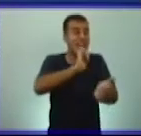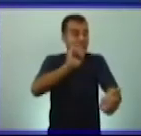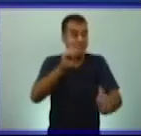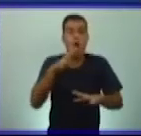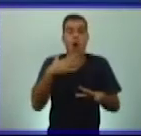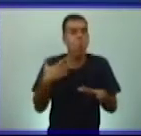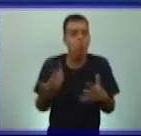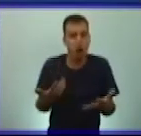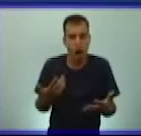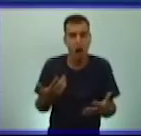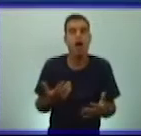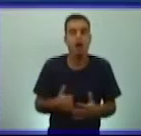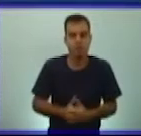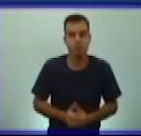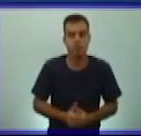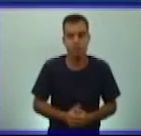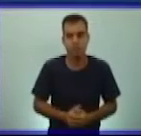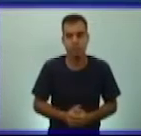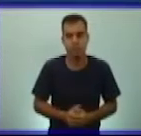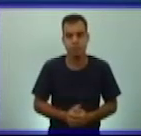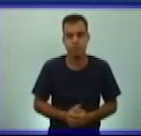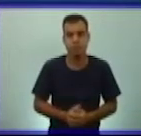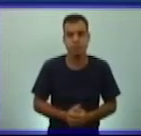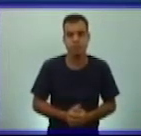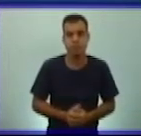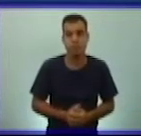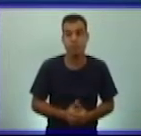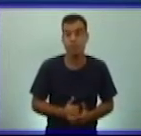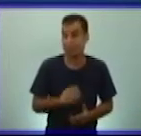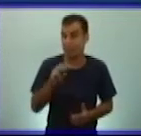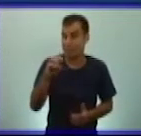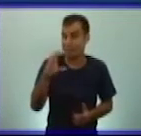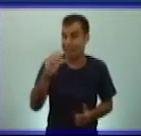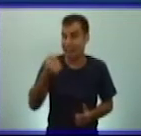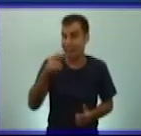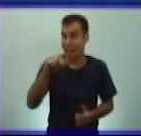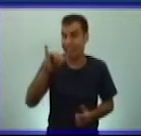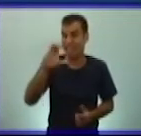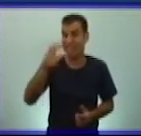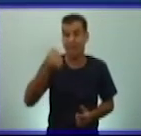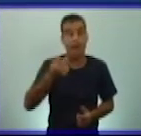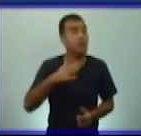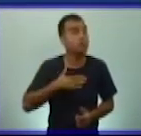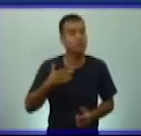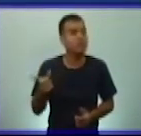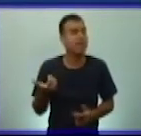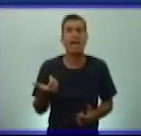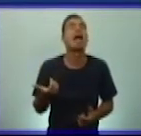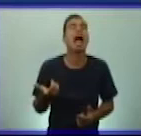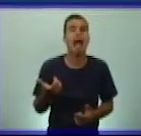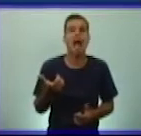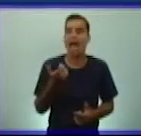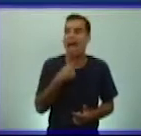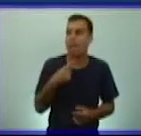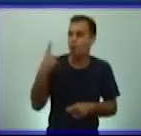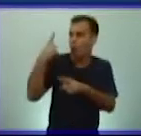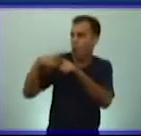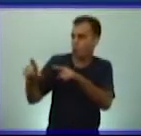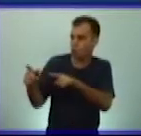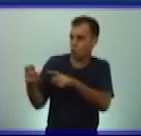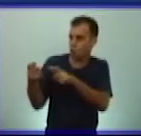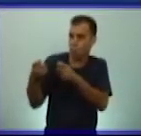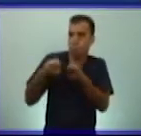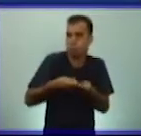siempre la analogía en mecánica. En mecánica decíamos que las oscilaciones eran libres si no estaba presente un agente externo. En este caso,